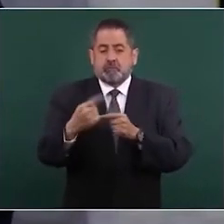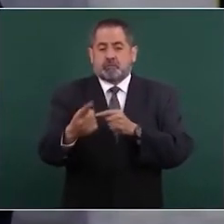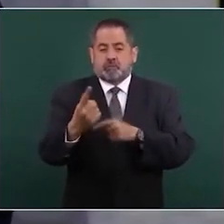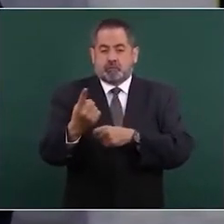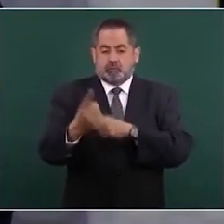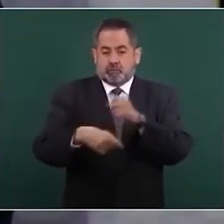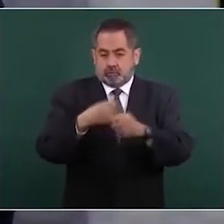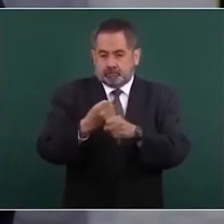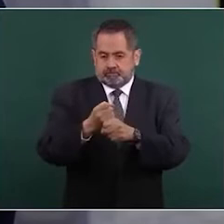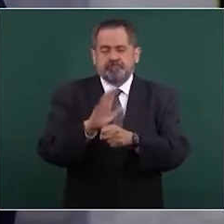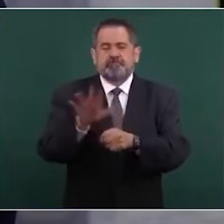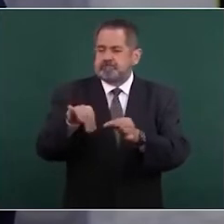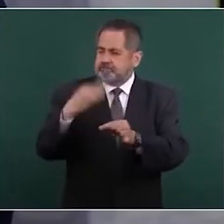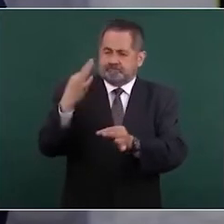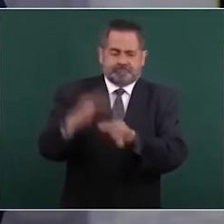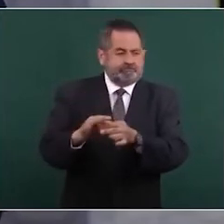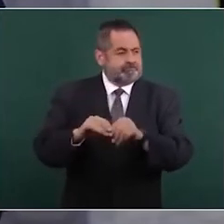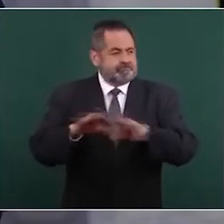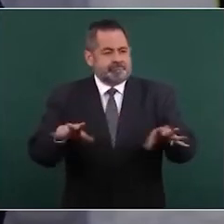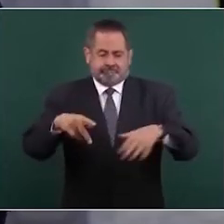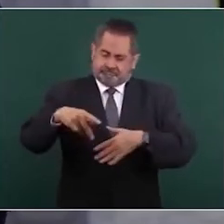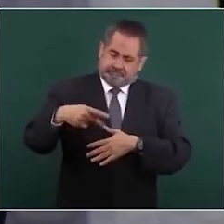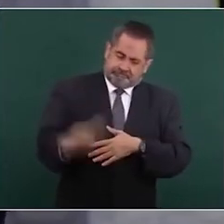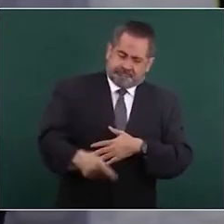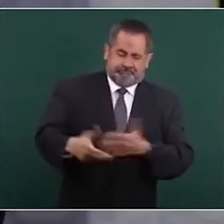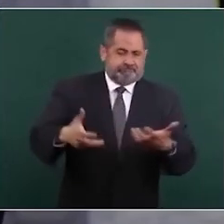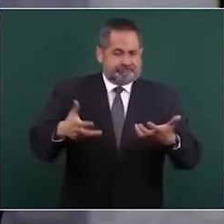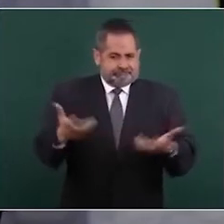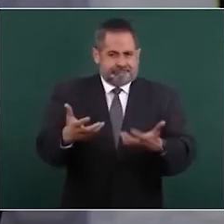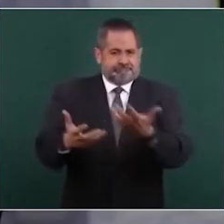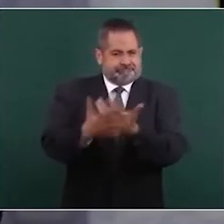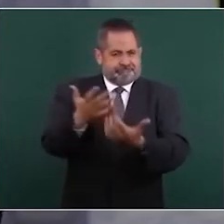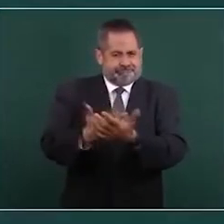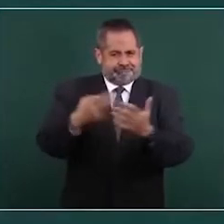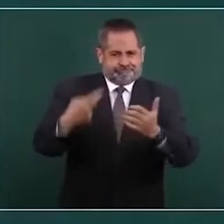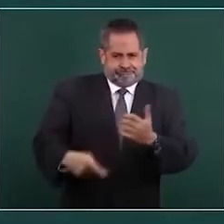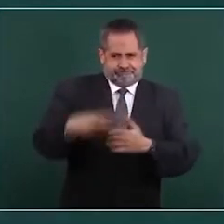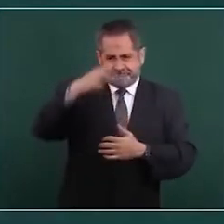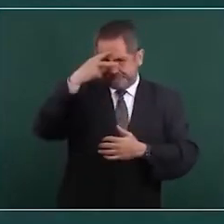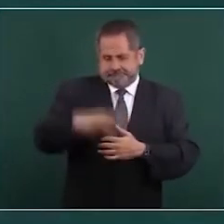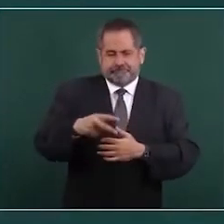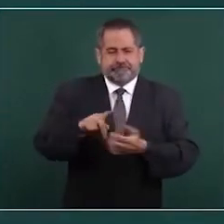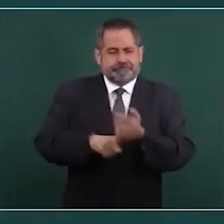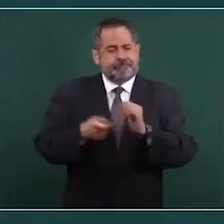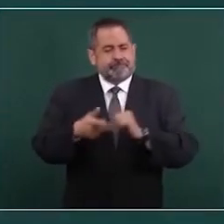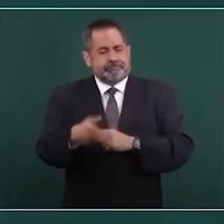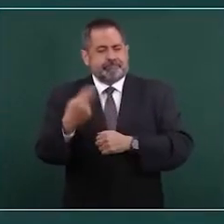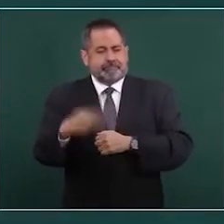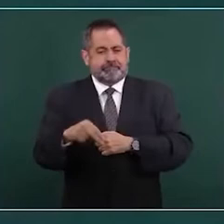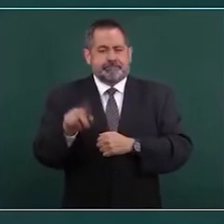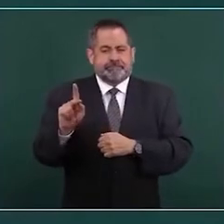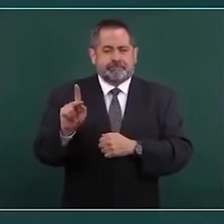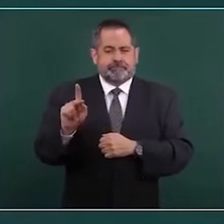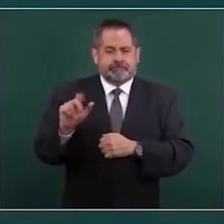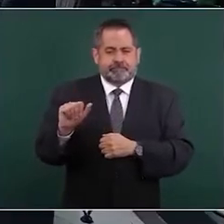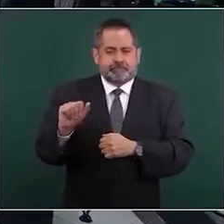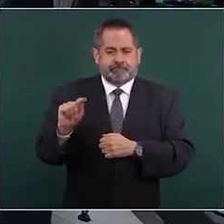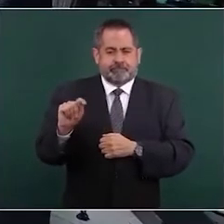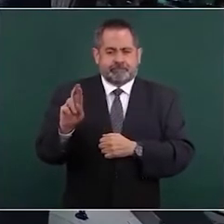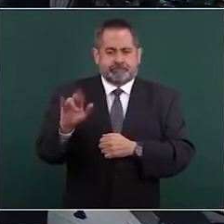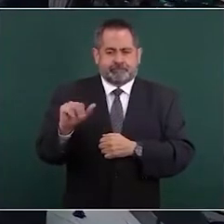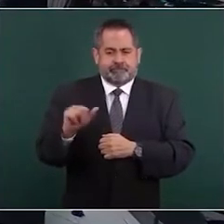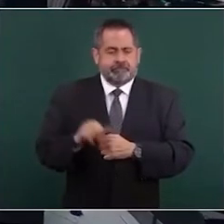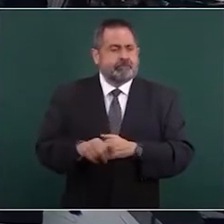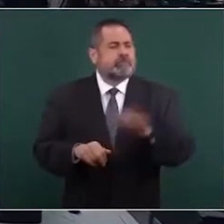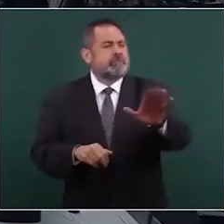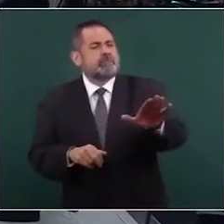próximo. Ya la vacuna hecha en México, la vacuna patria. ¿Se estaría destinando,